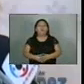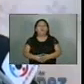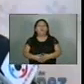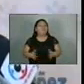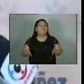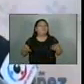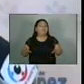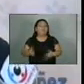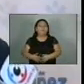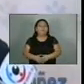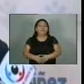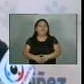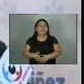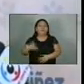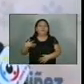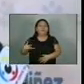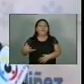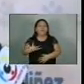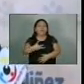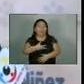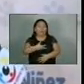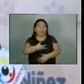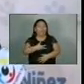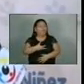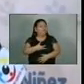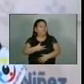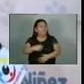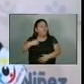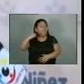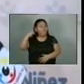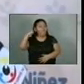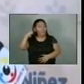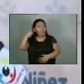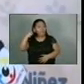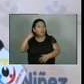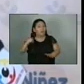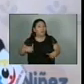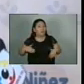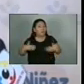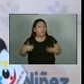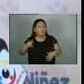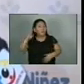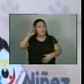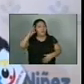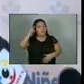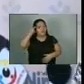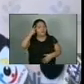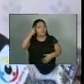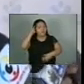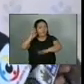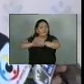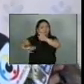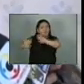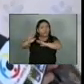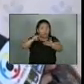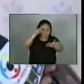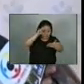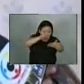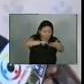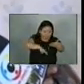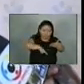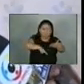Nosotros es algo importantísimo porque es la manera de dejar huella en otras generaciones